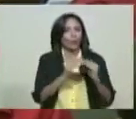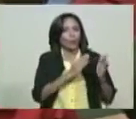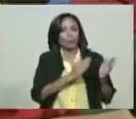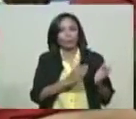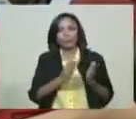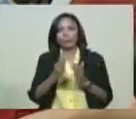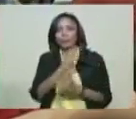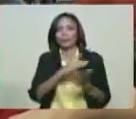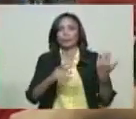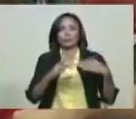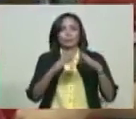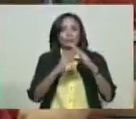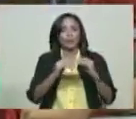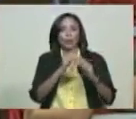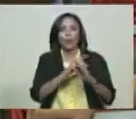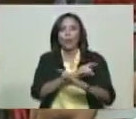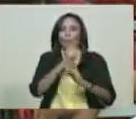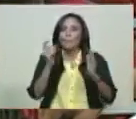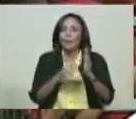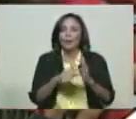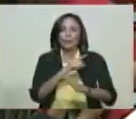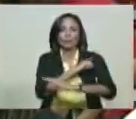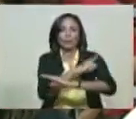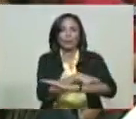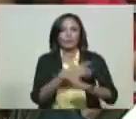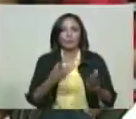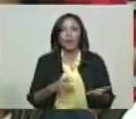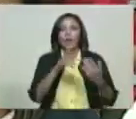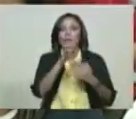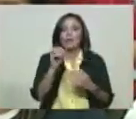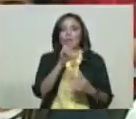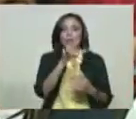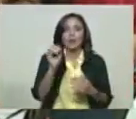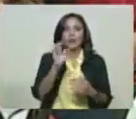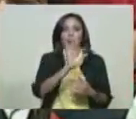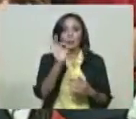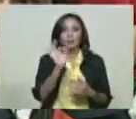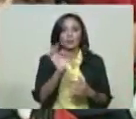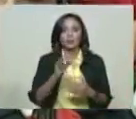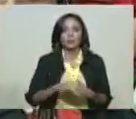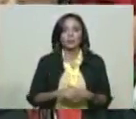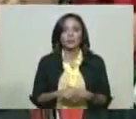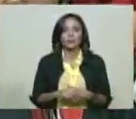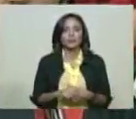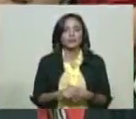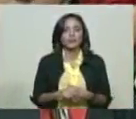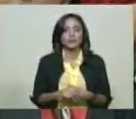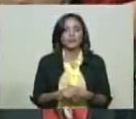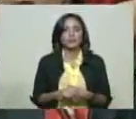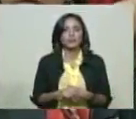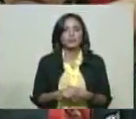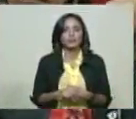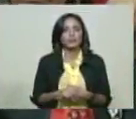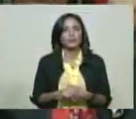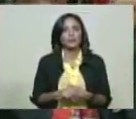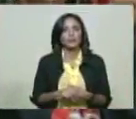potencialidad gigantesca apenas con el 2030 por ciento de desarrollo en su potencialidad